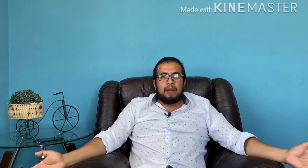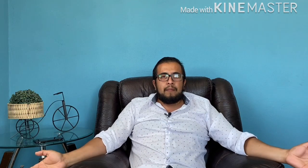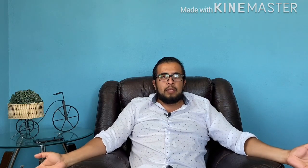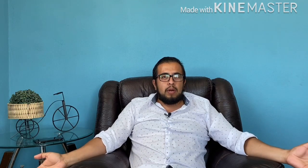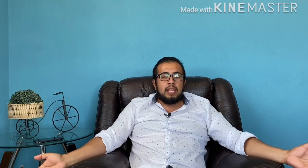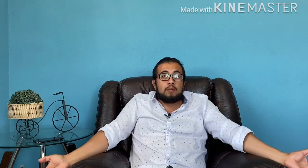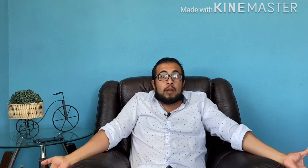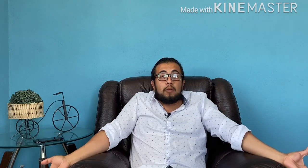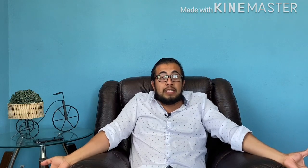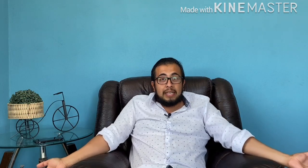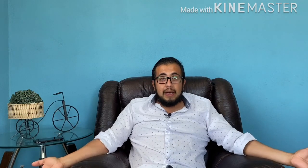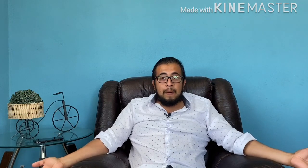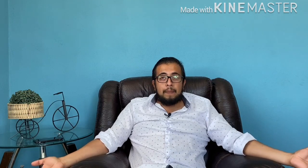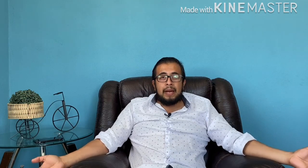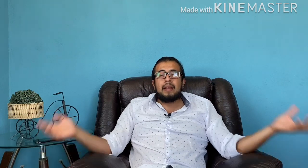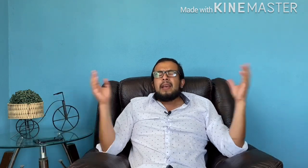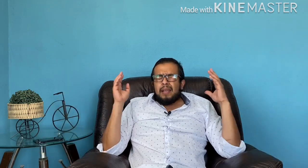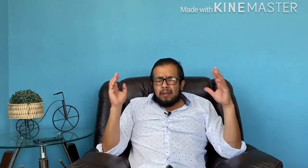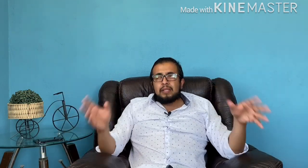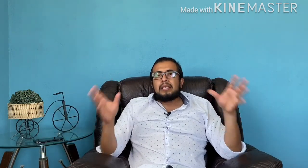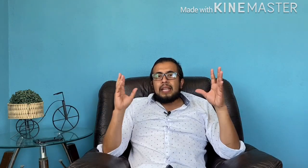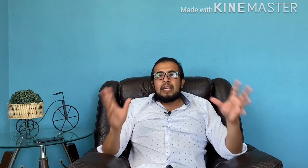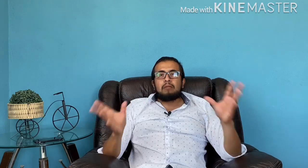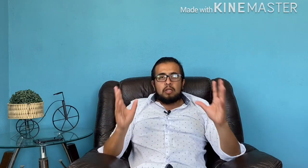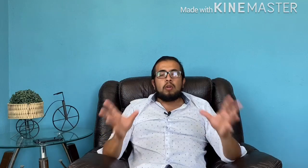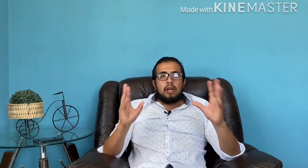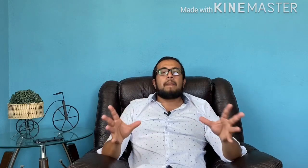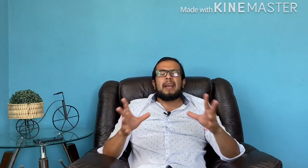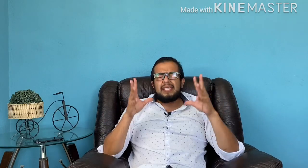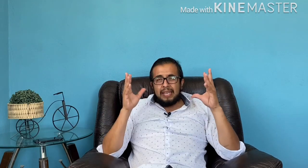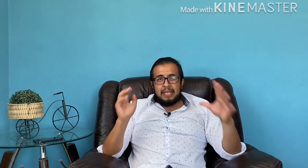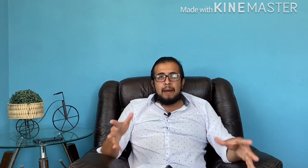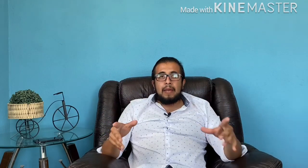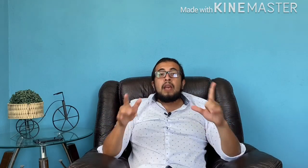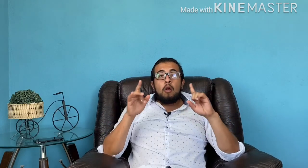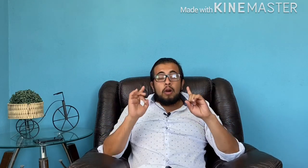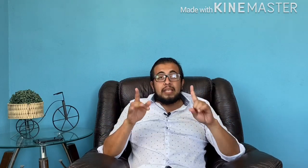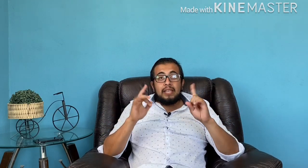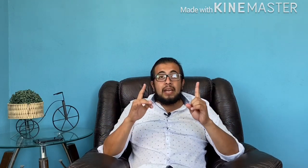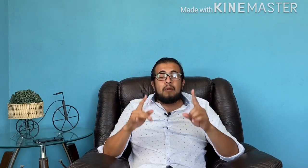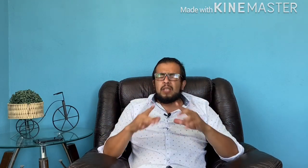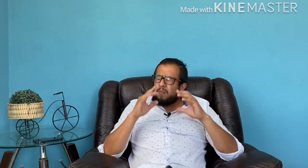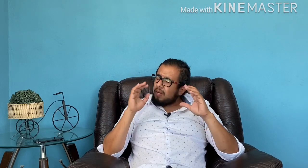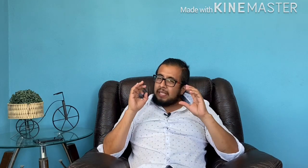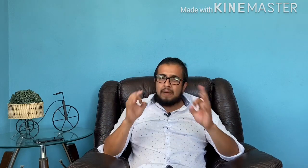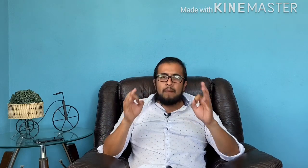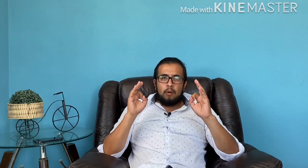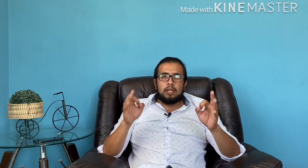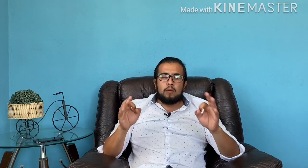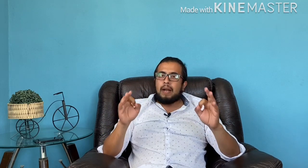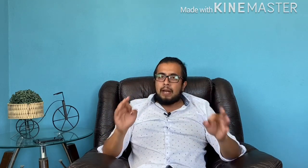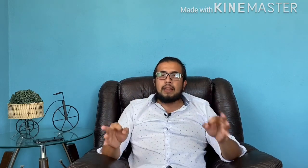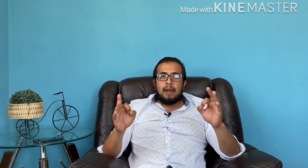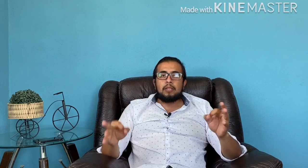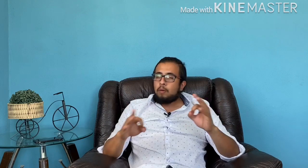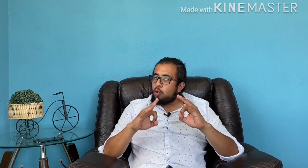a deber mensualidades porque no les alcanzaba para pagar. Entonces la situación en el país es grave. Lo que se diga el lunes porque Esteban